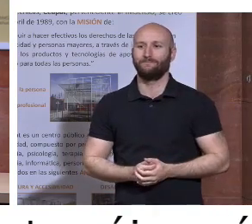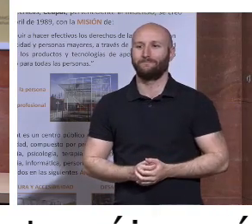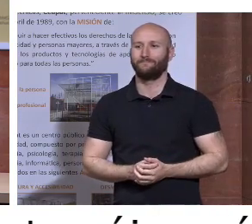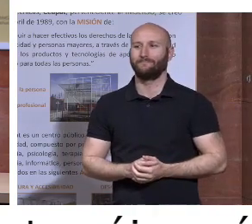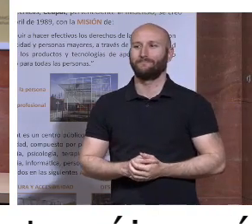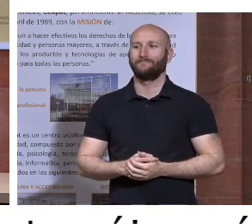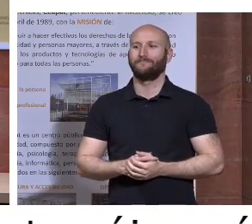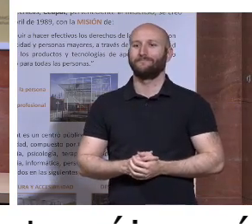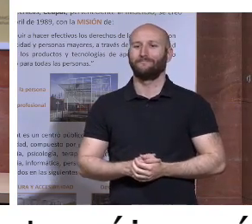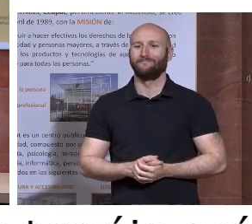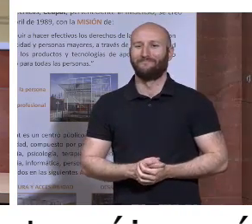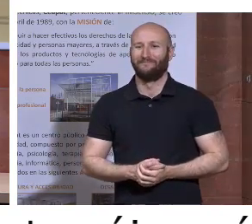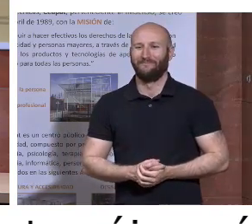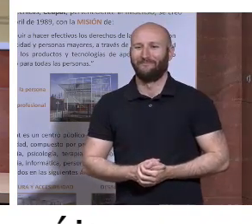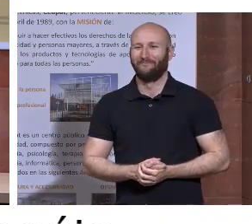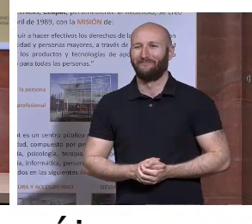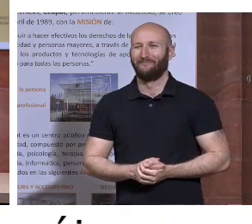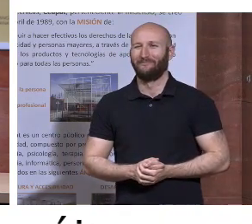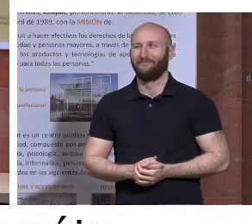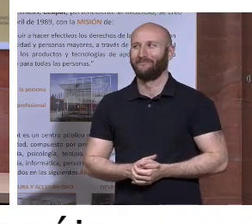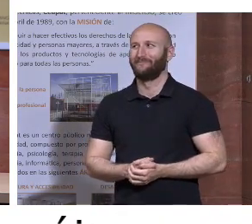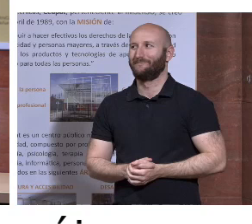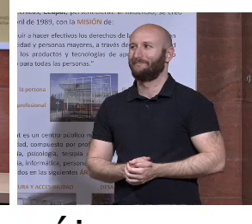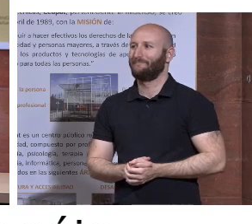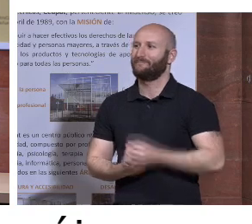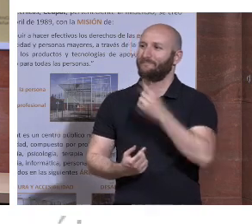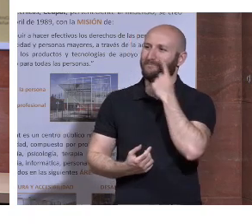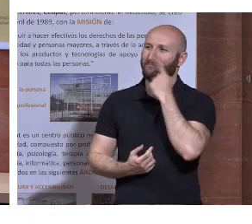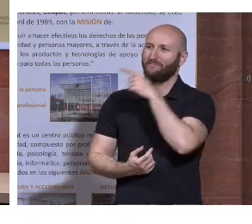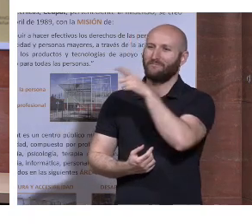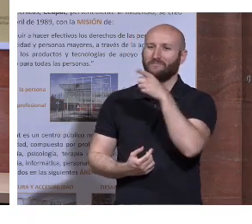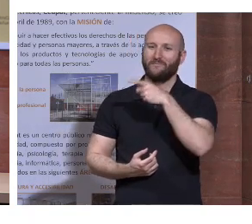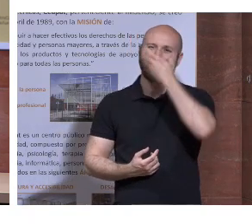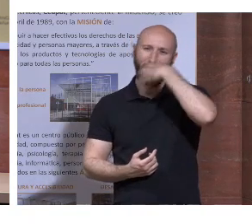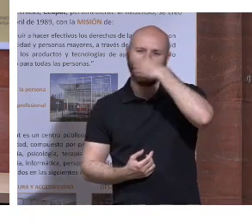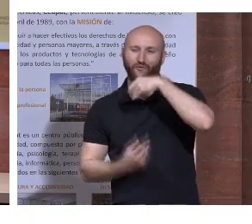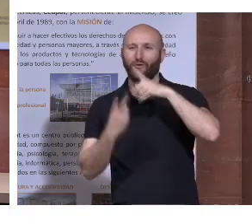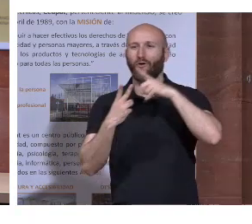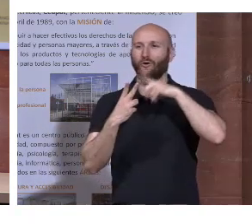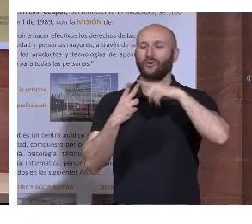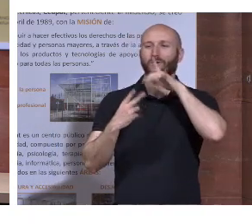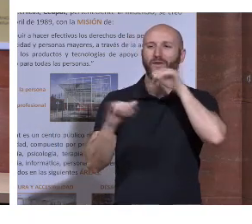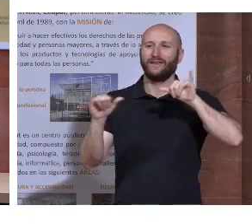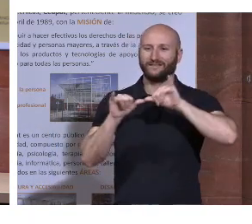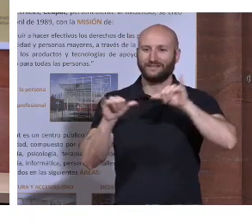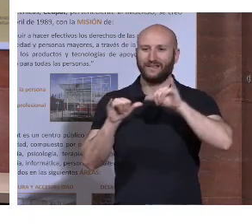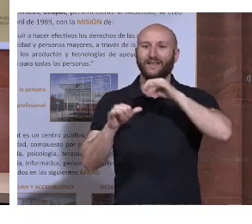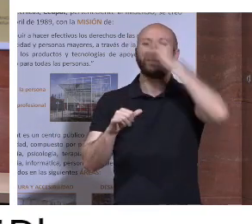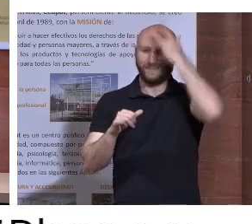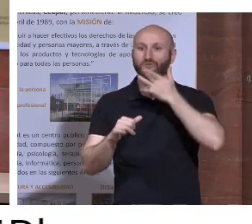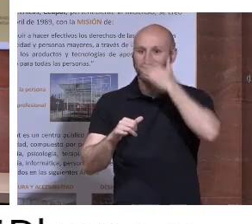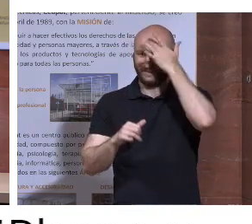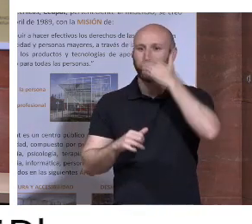también. ¿Vale? Muy bien. Veo que hay muchos iPhones, y Samsung, bueno, eso es para hacer una